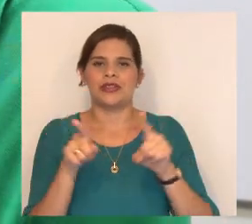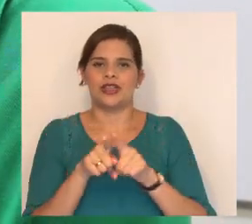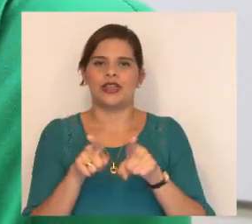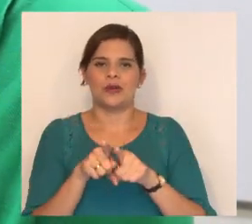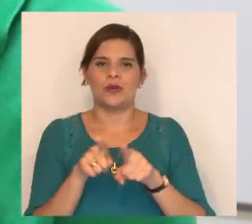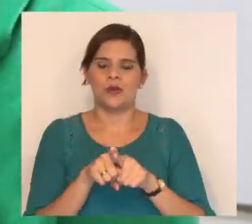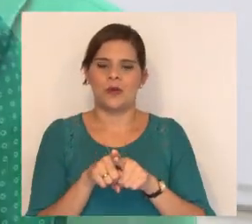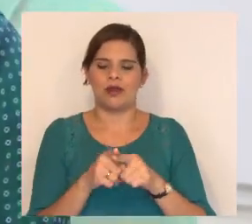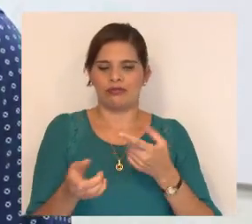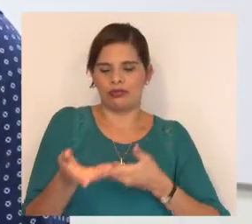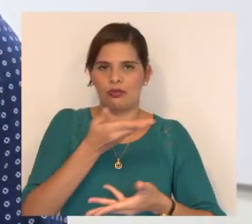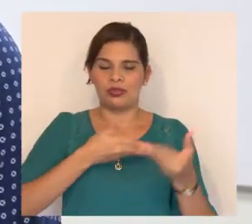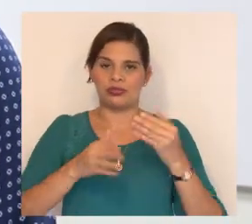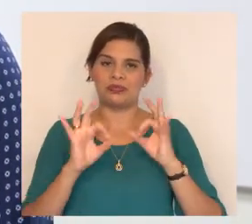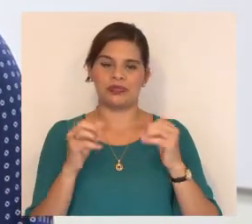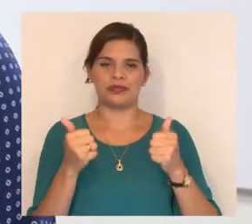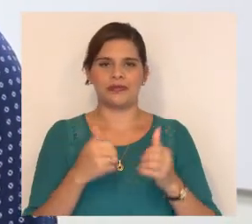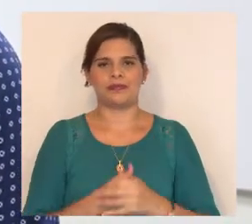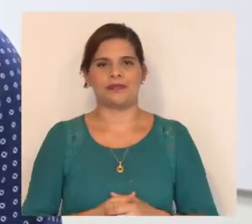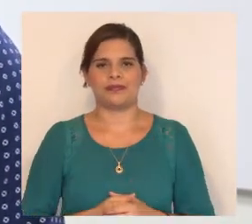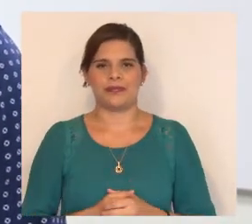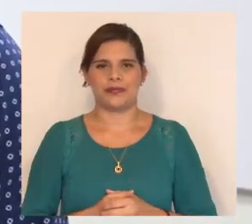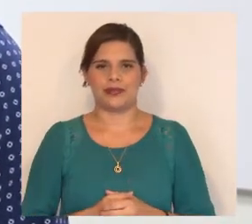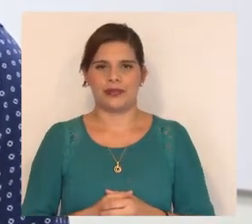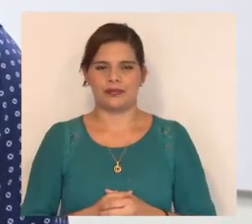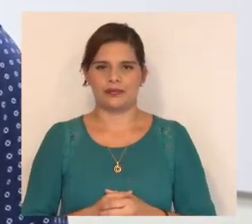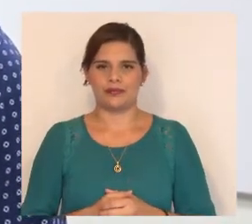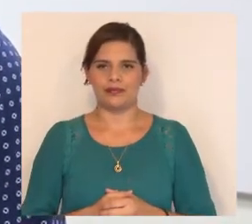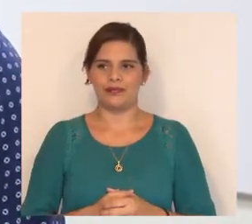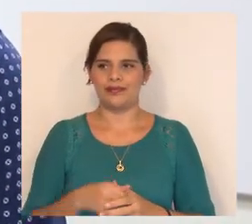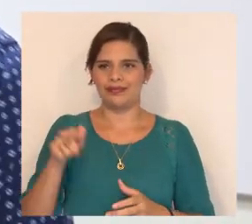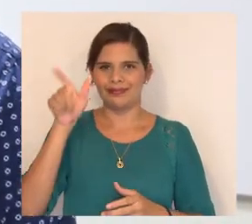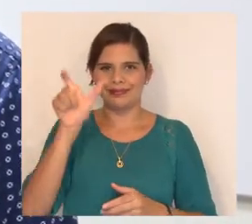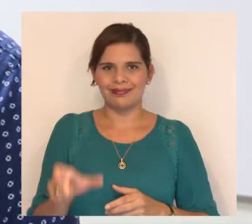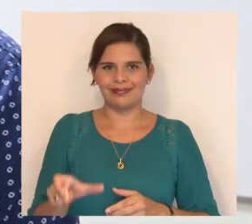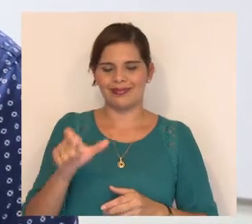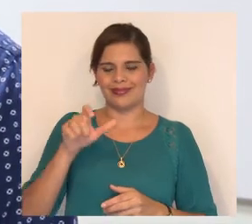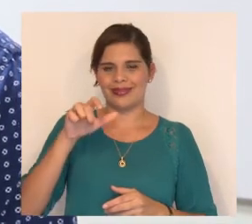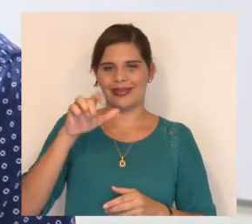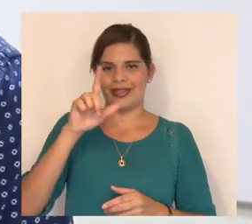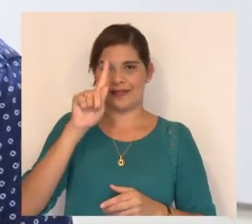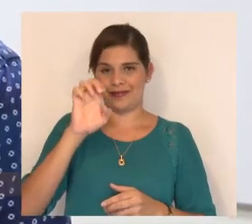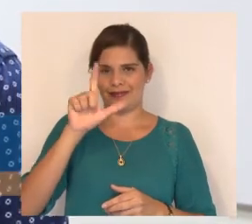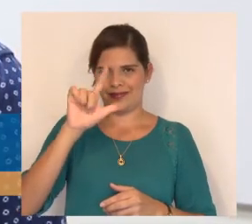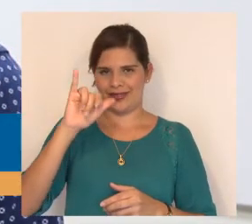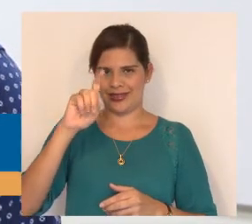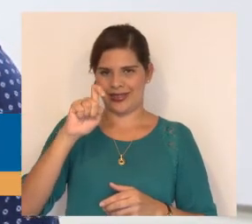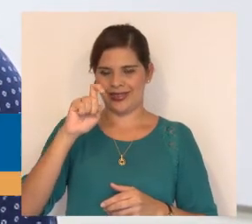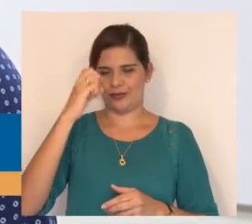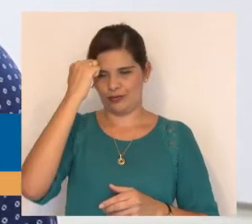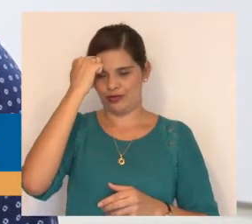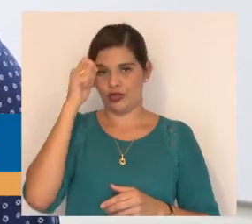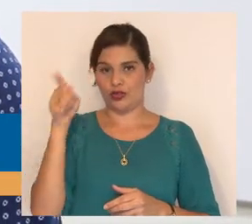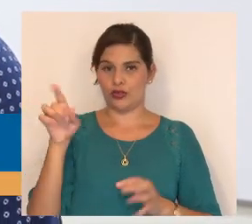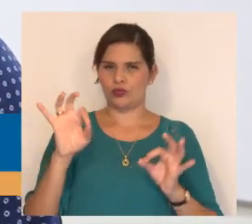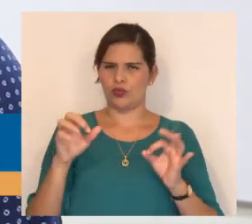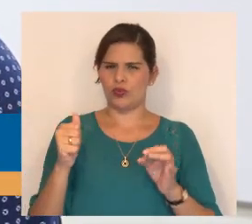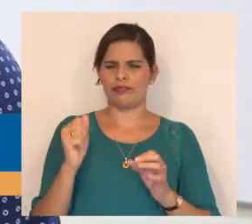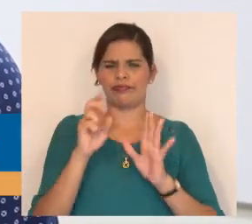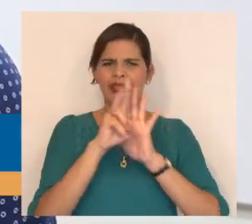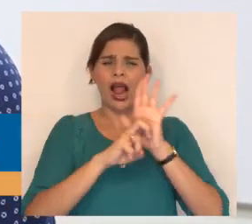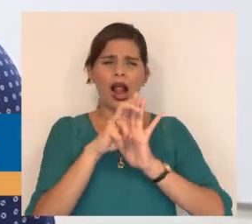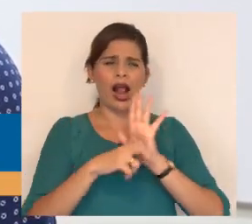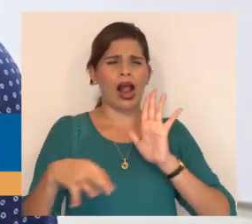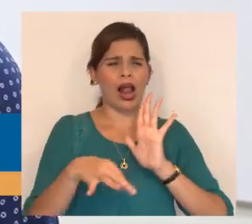de reciprocidad. El aporte del profesor Félix Hoyos es que hace ver el derecho procesal administrativo más allá de lo teórico, práctico. Es decir,